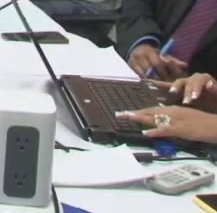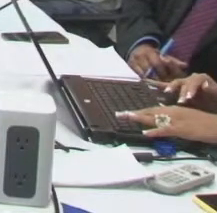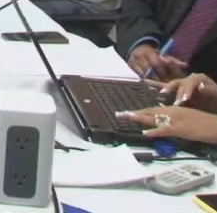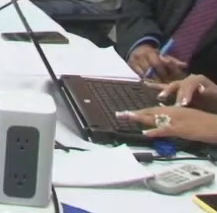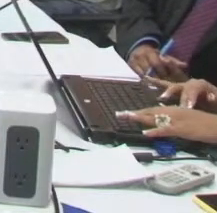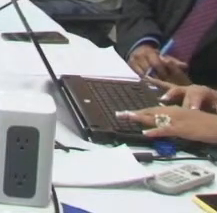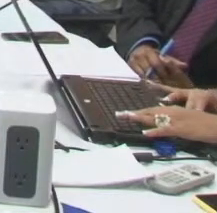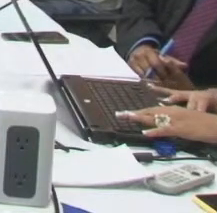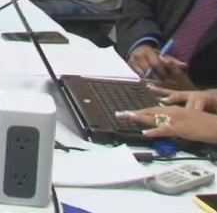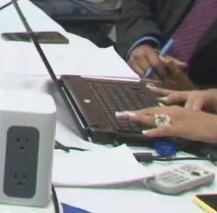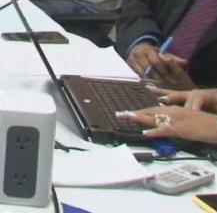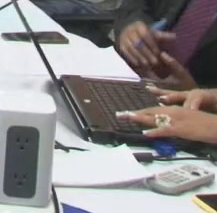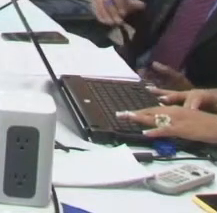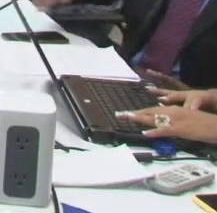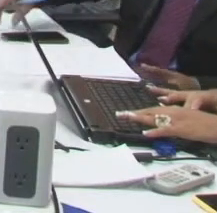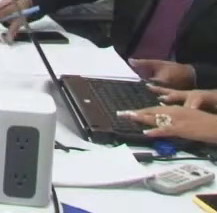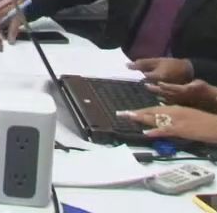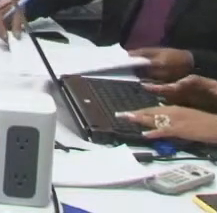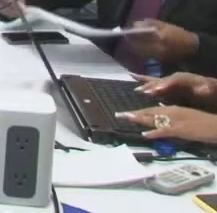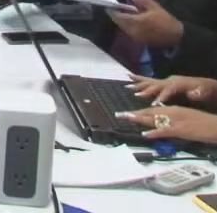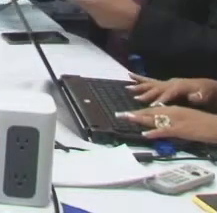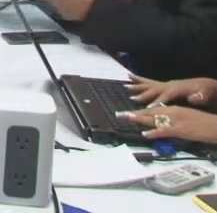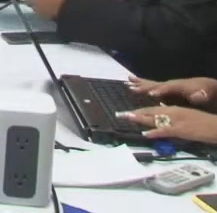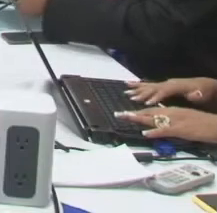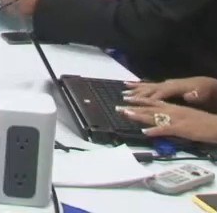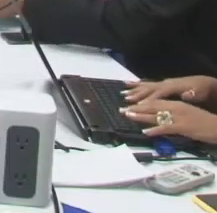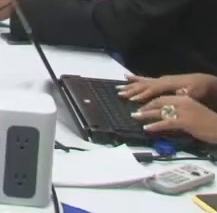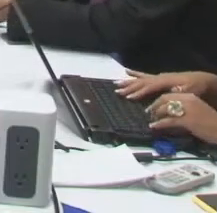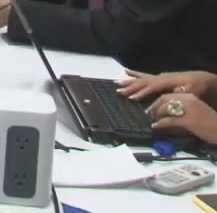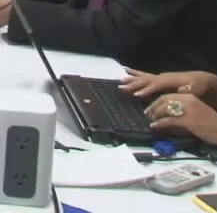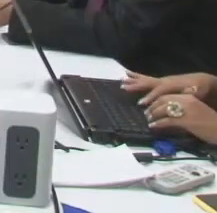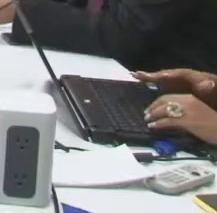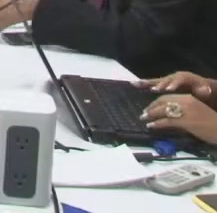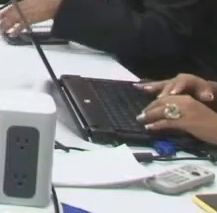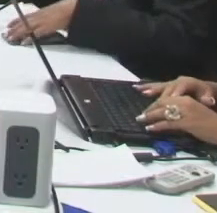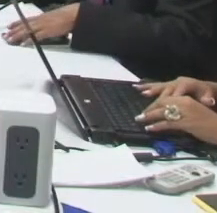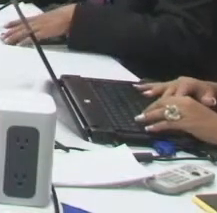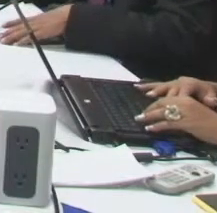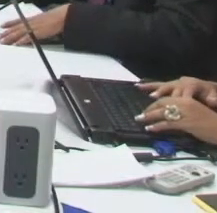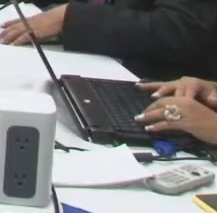Bien, leo el artículo, mi general.